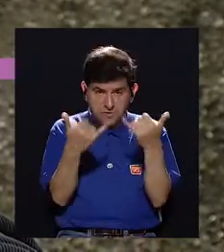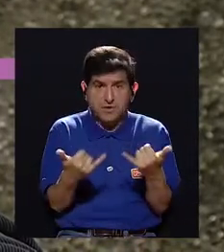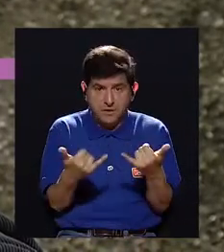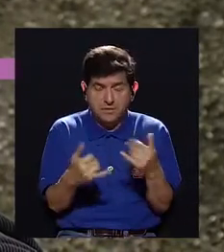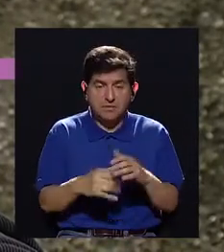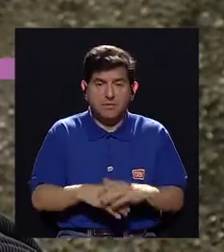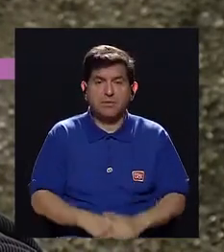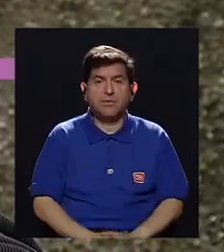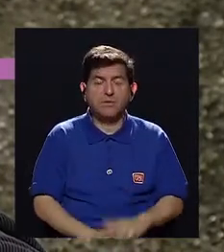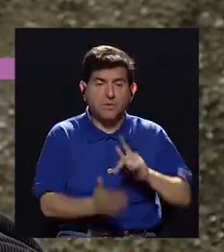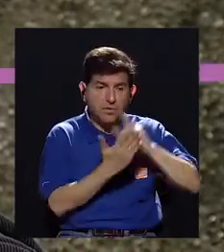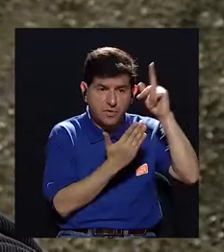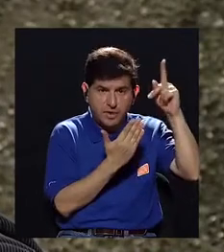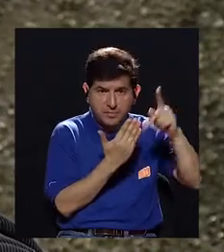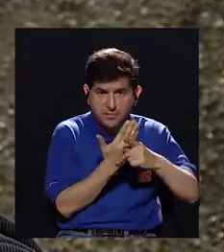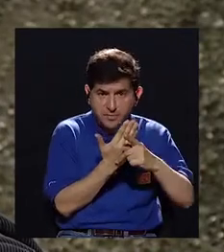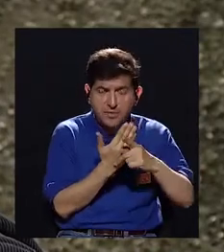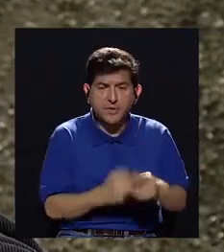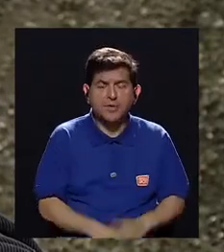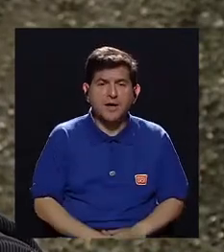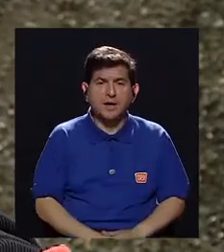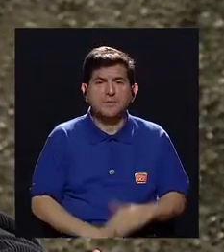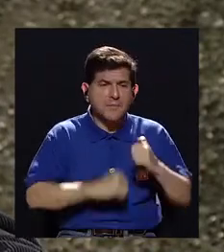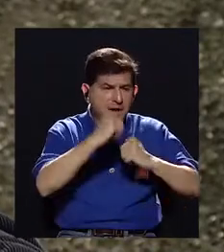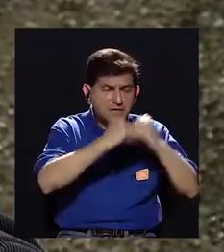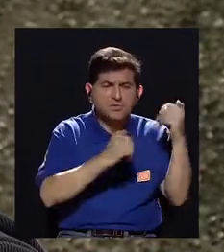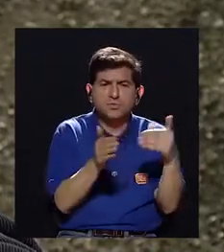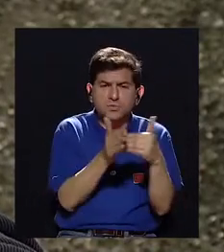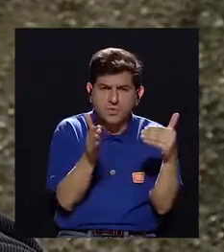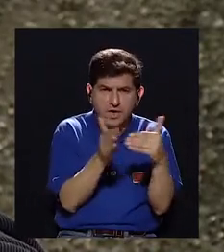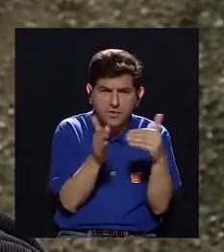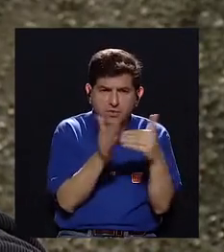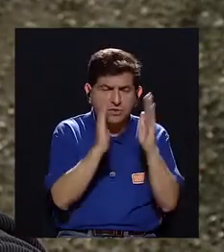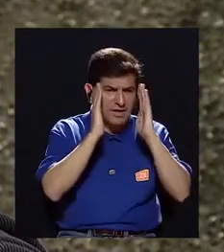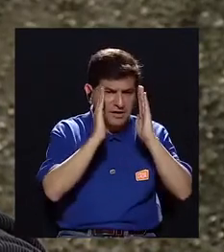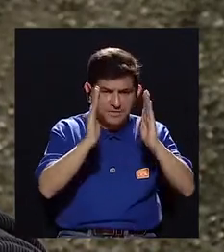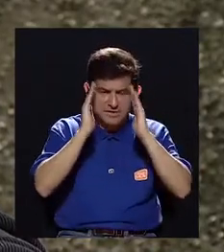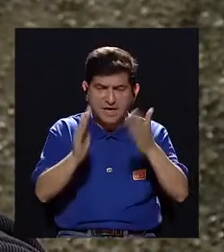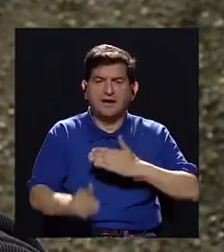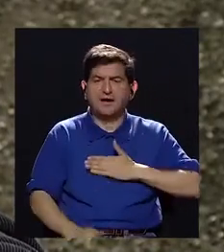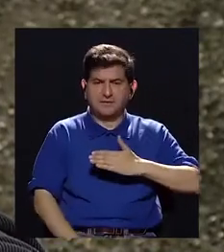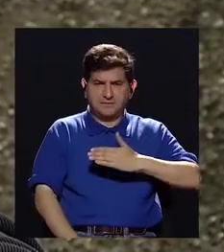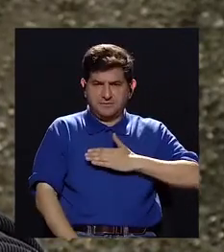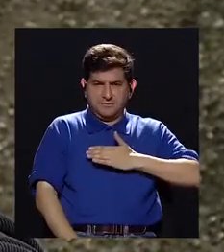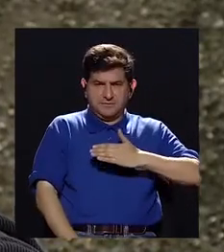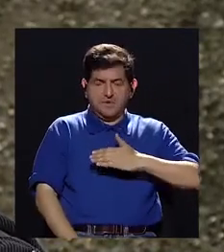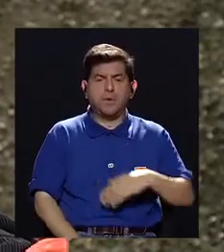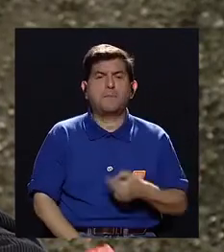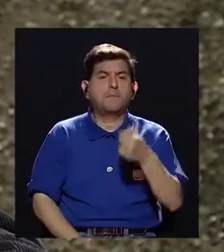haciendo programación para reestructurar la forma de atención del asma